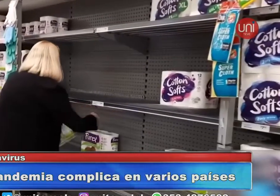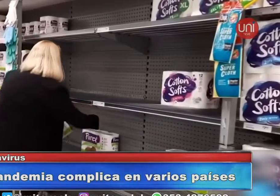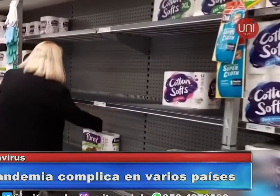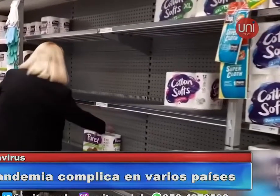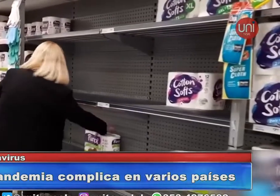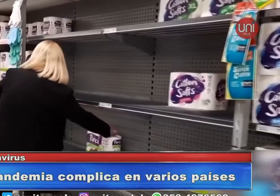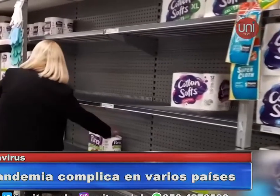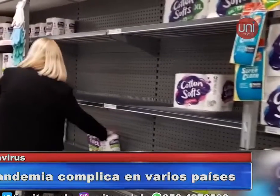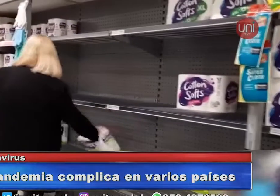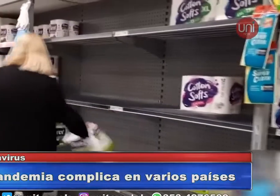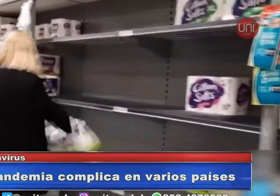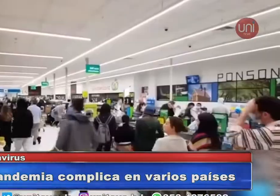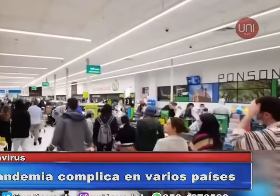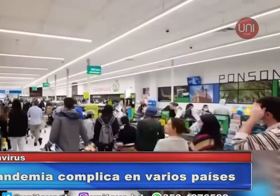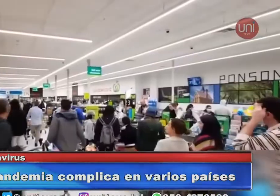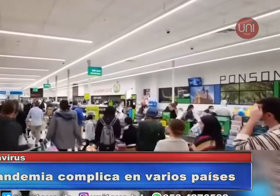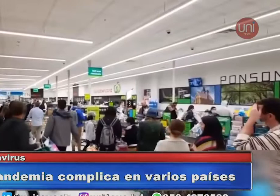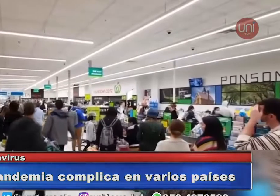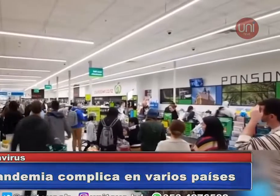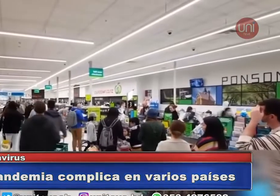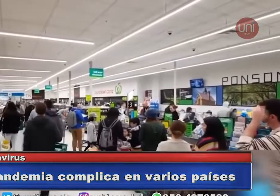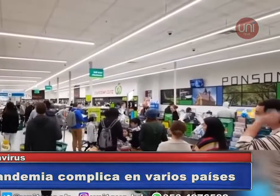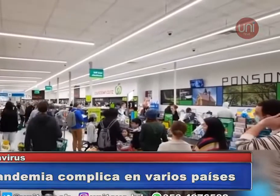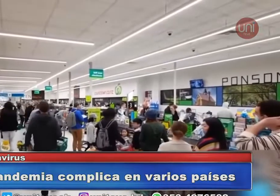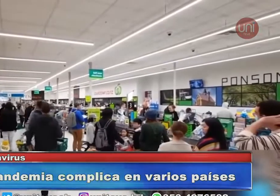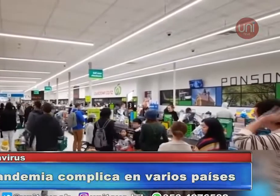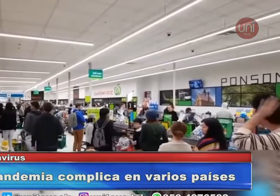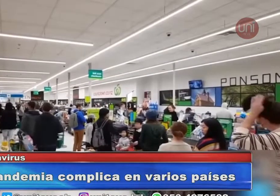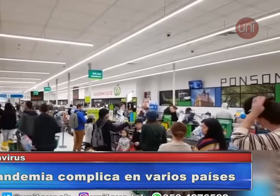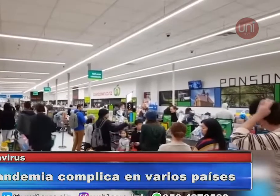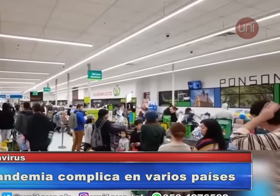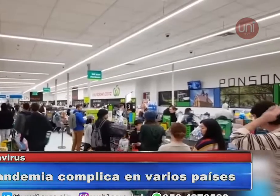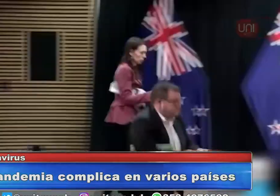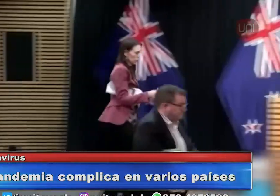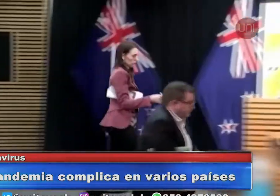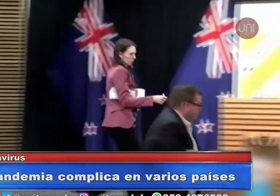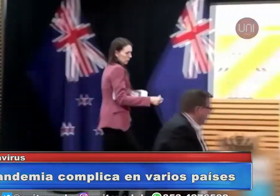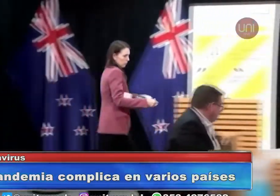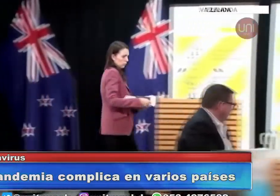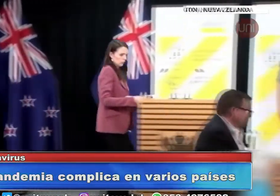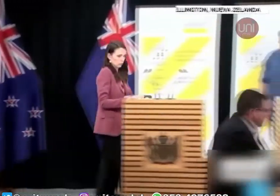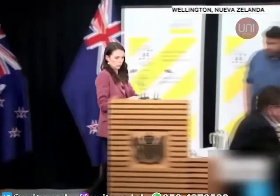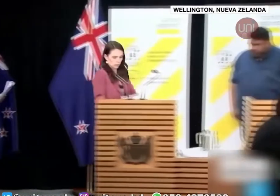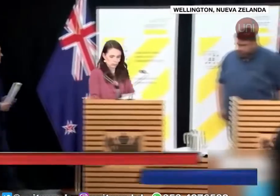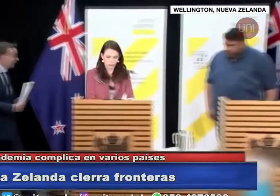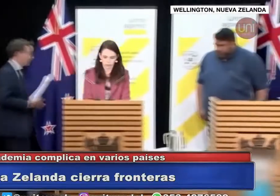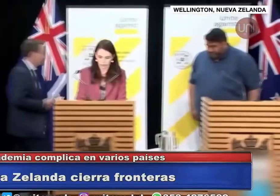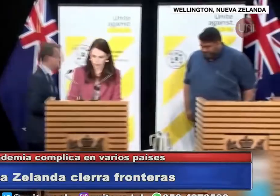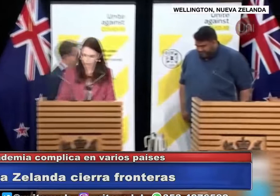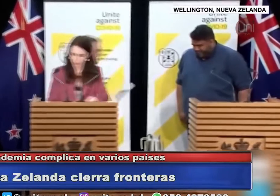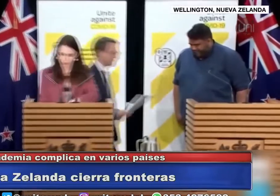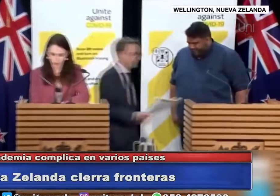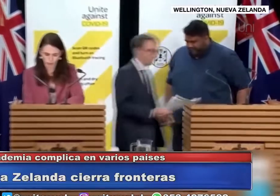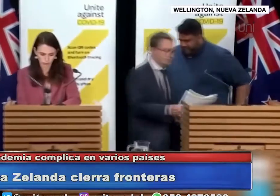al país y esto va a ser hasta el mes de abril en abril a mediados de abril recién